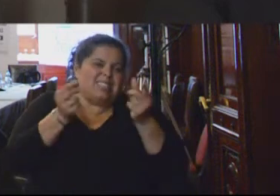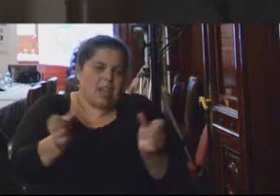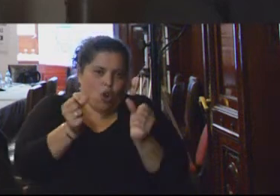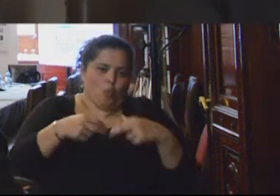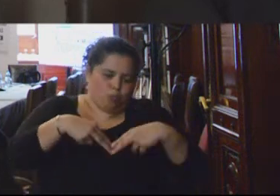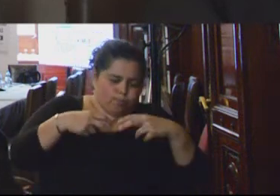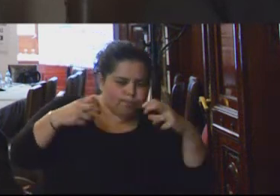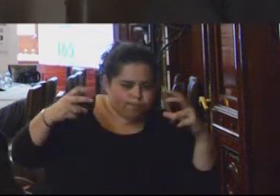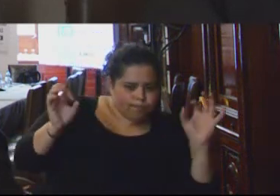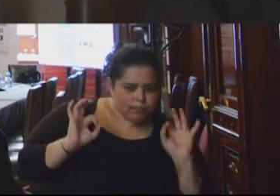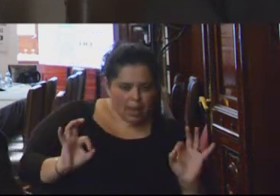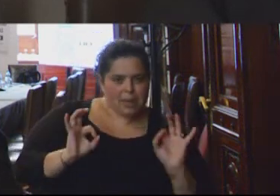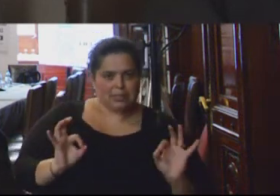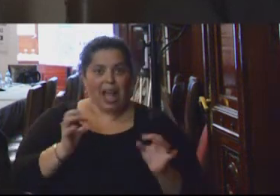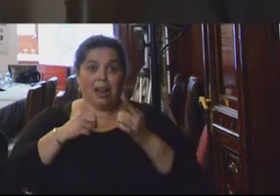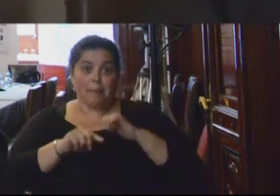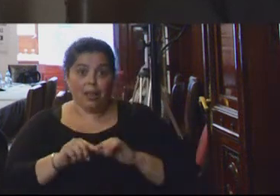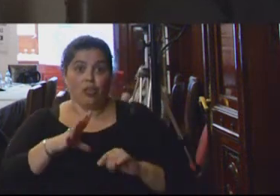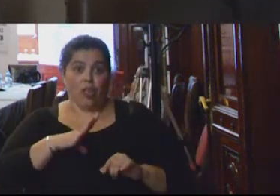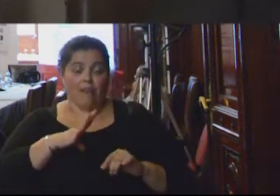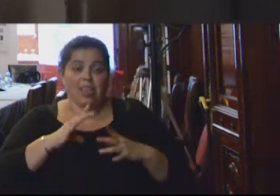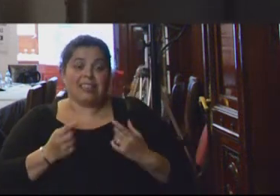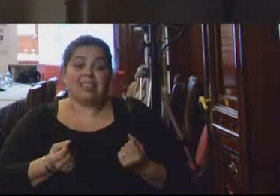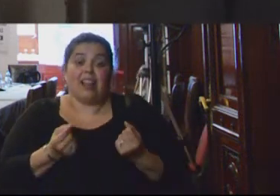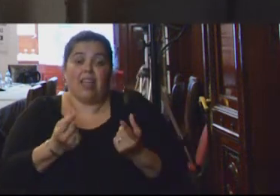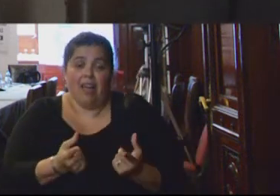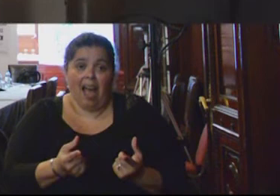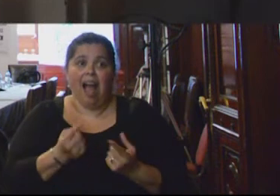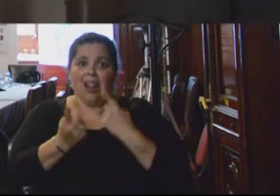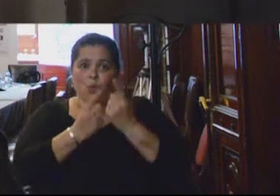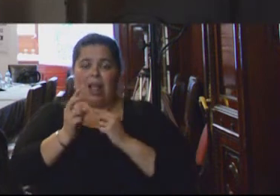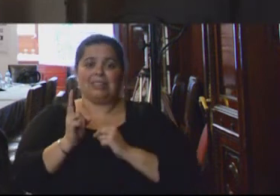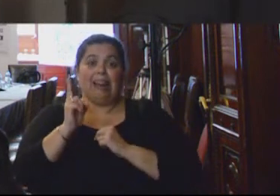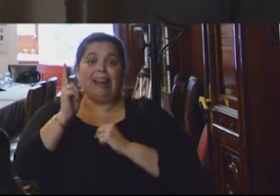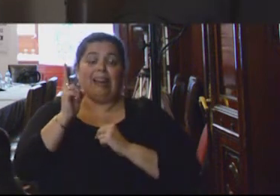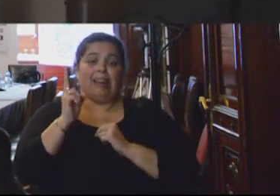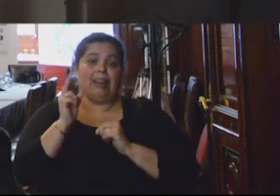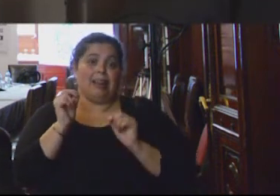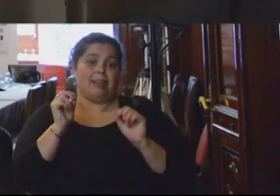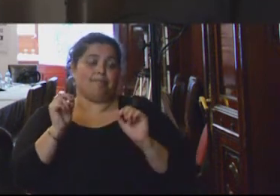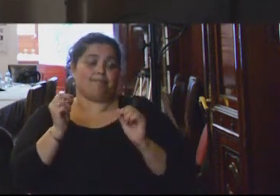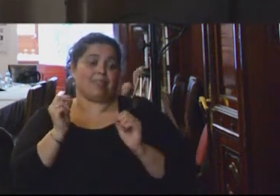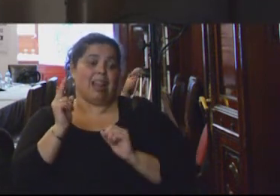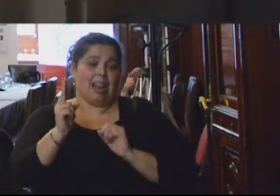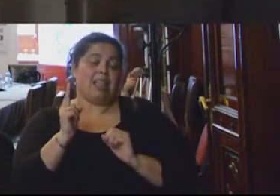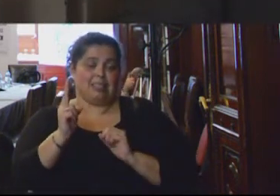Contraloría, sigue entregándose licencias dentro del concurso masivo de frecuencias,